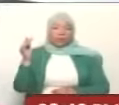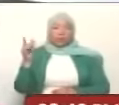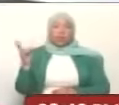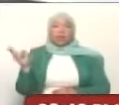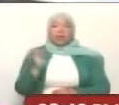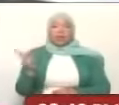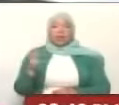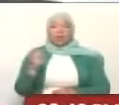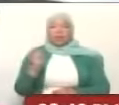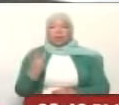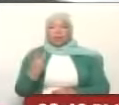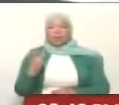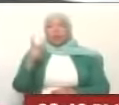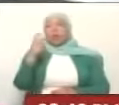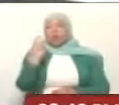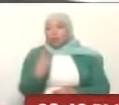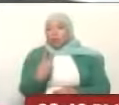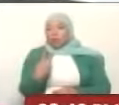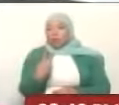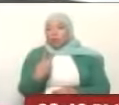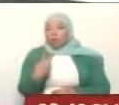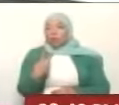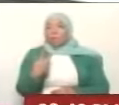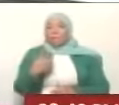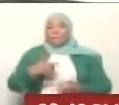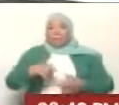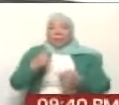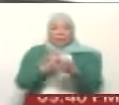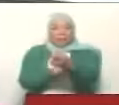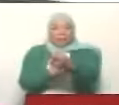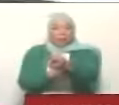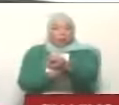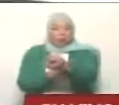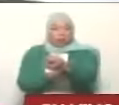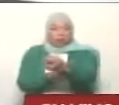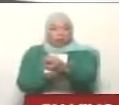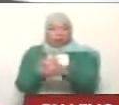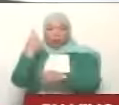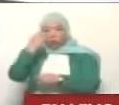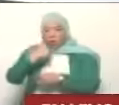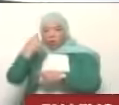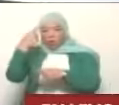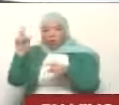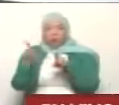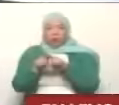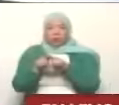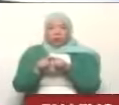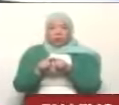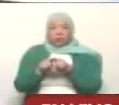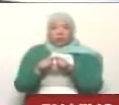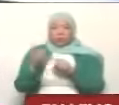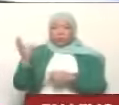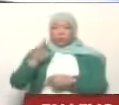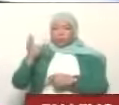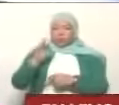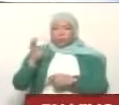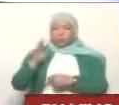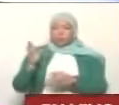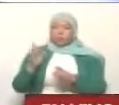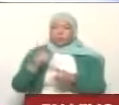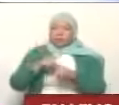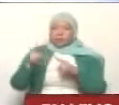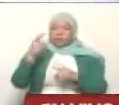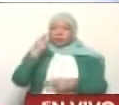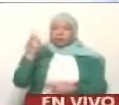dúo, dúo de aquí de hermano, Caracas, son morochos. ¿De dónde son ustedes? De La Lagunita. De Caracas. En San Bernardino. Qué bueno, vale.